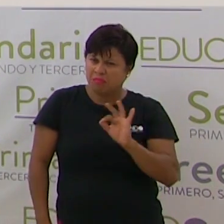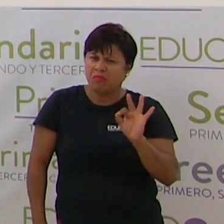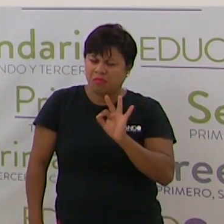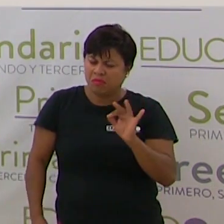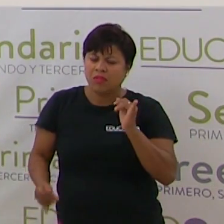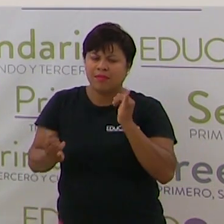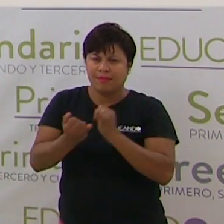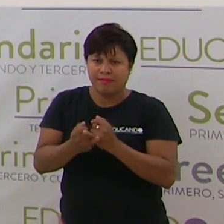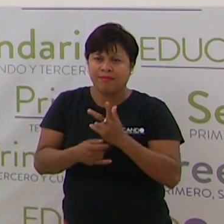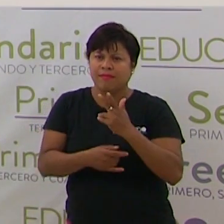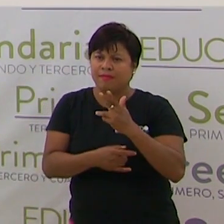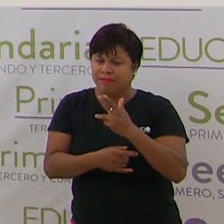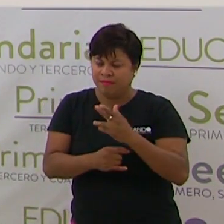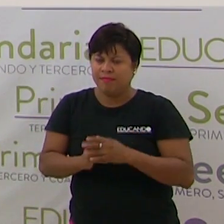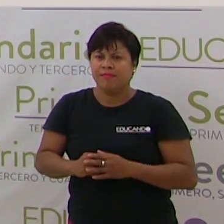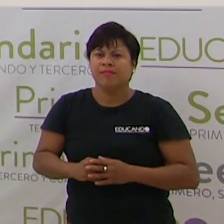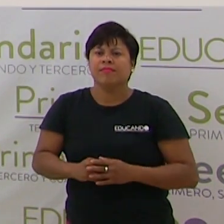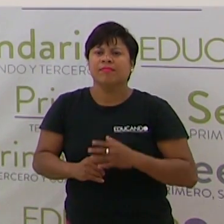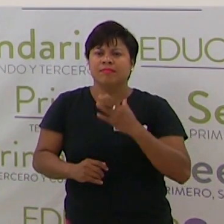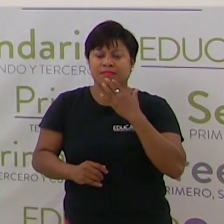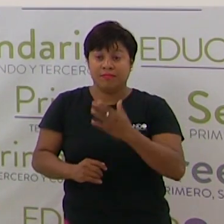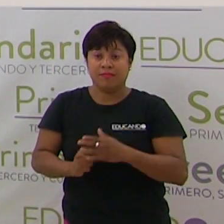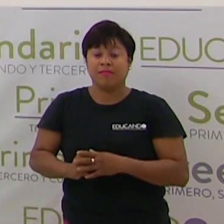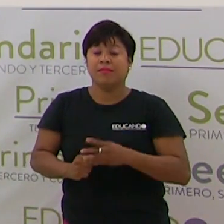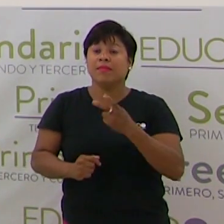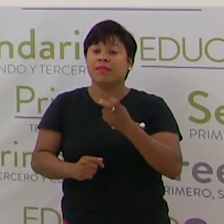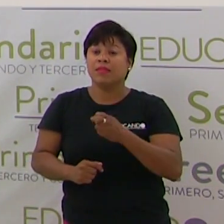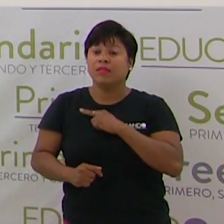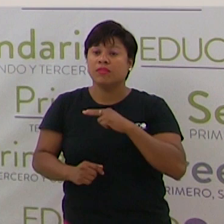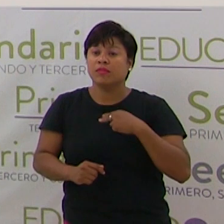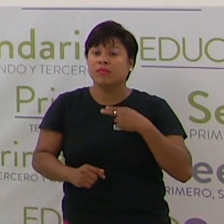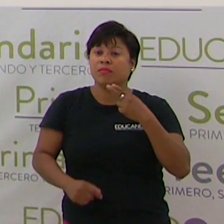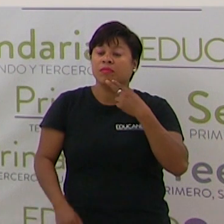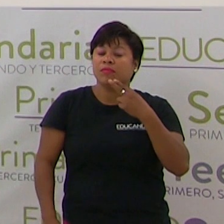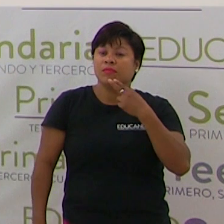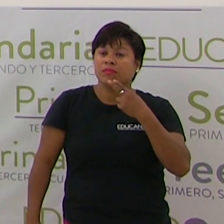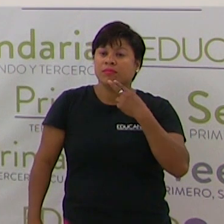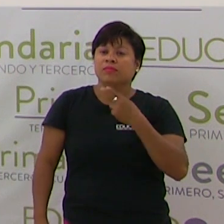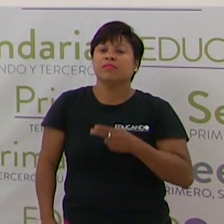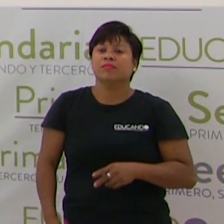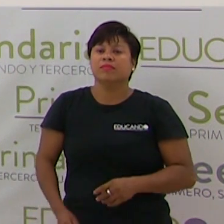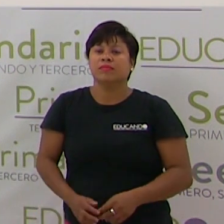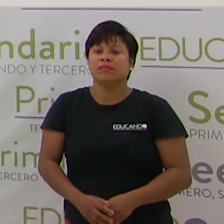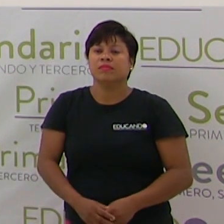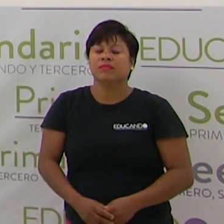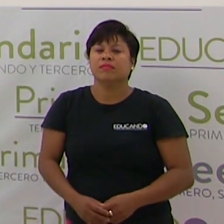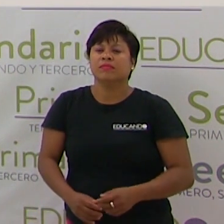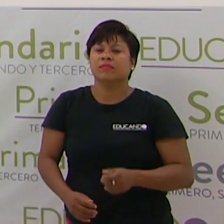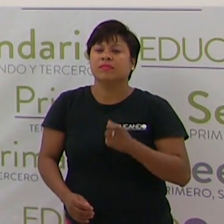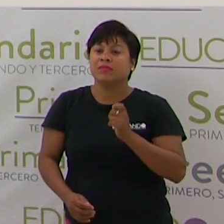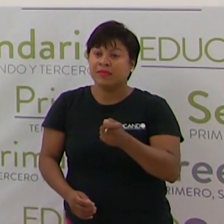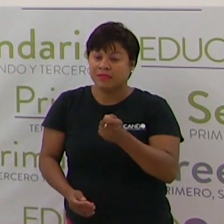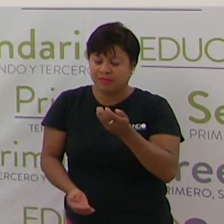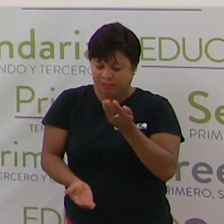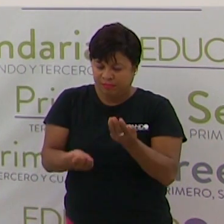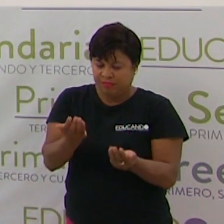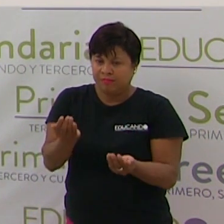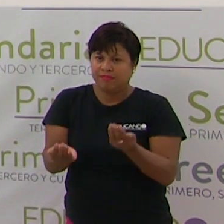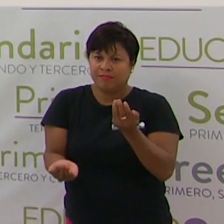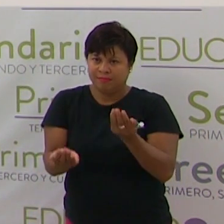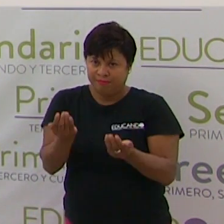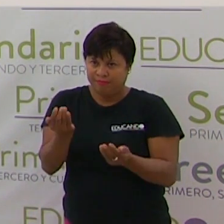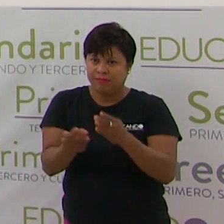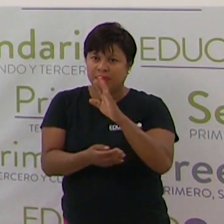Vamos a ver si es correcta. Y para eso vamos a utilizar, ¿qué es? La